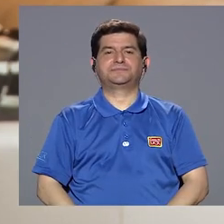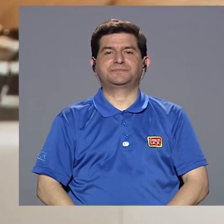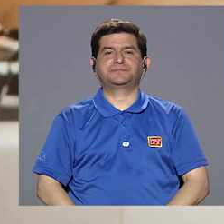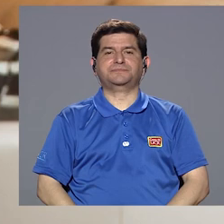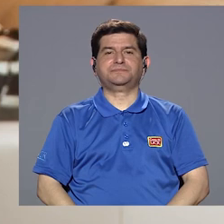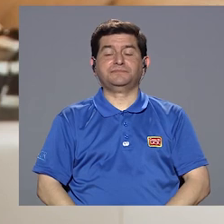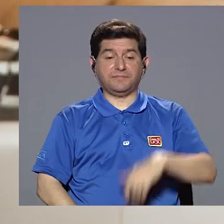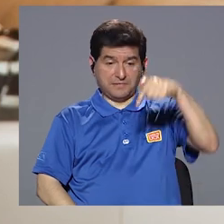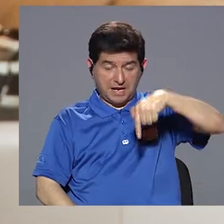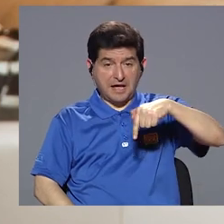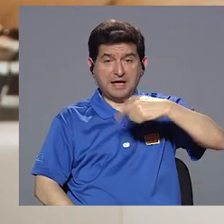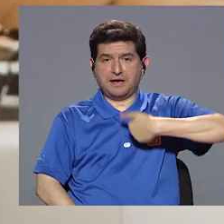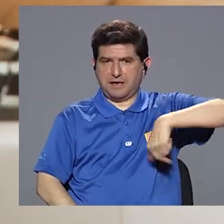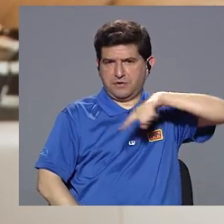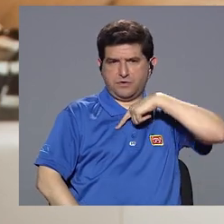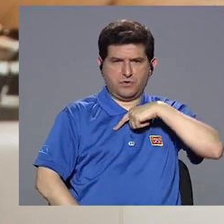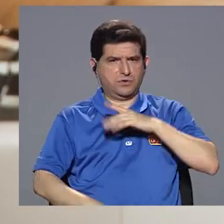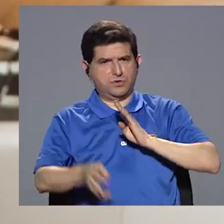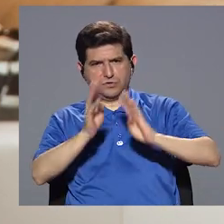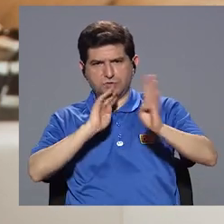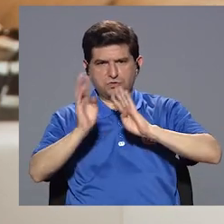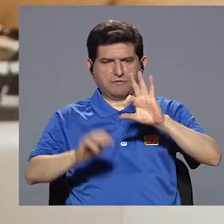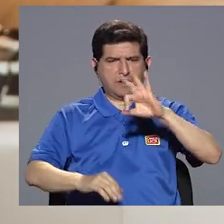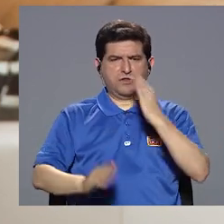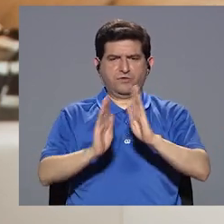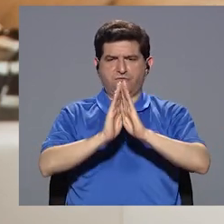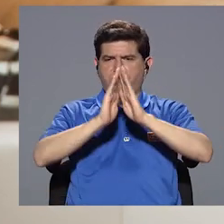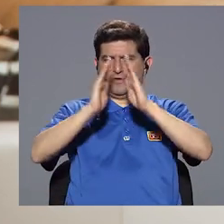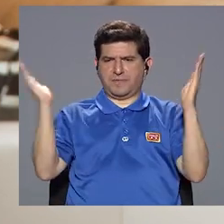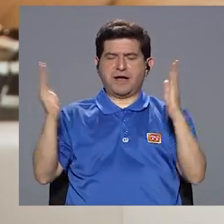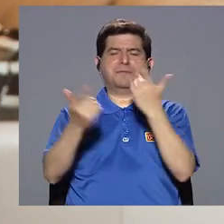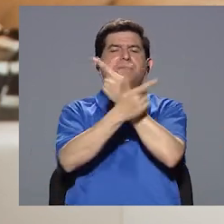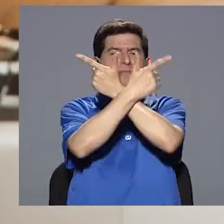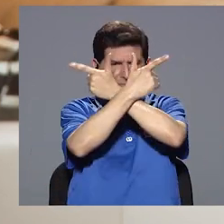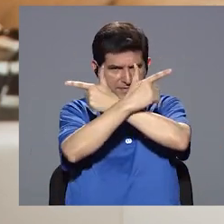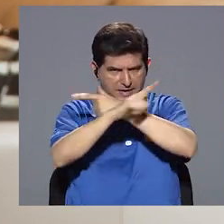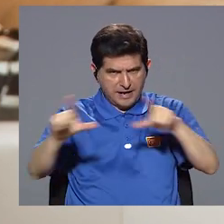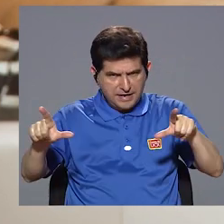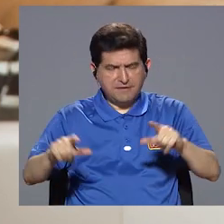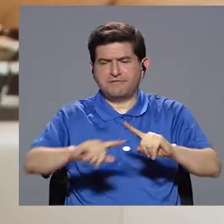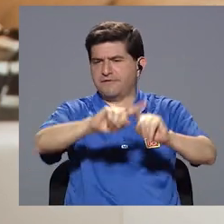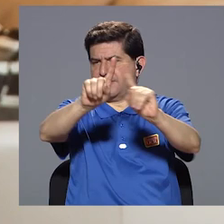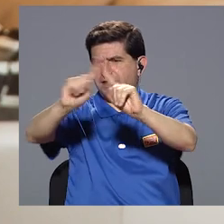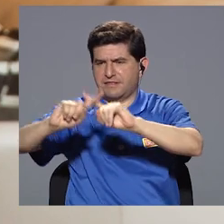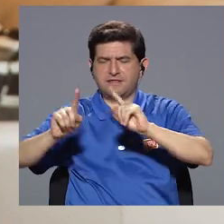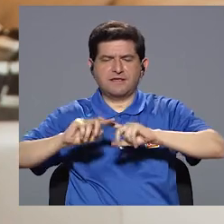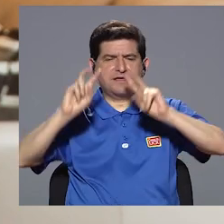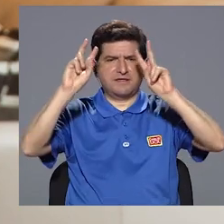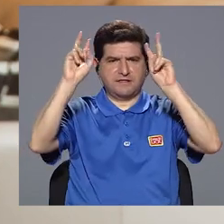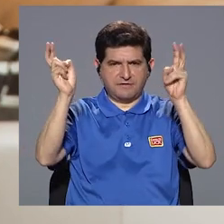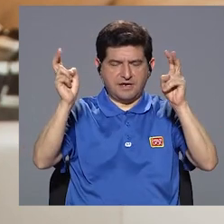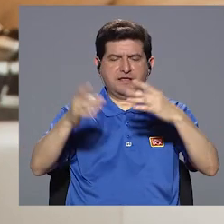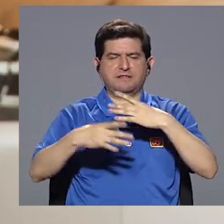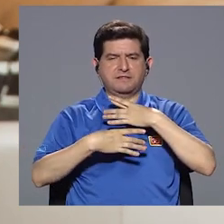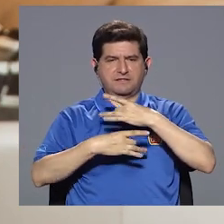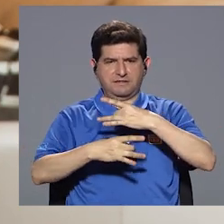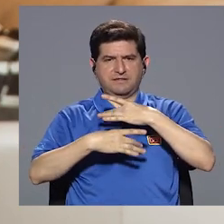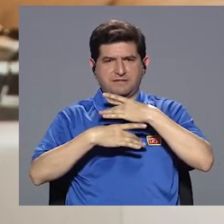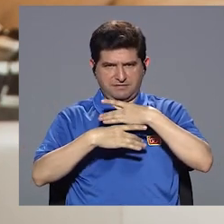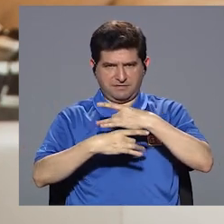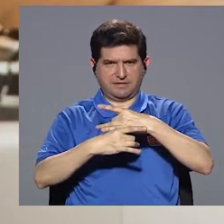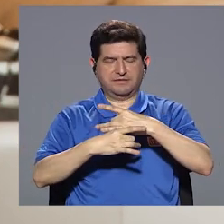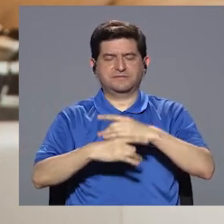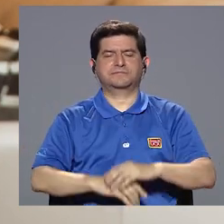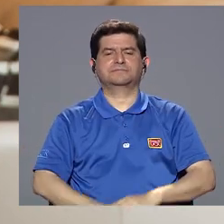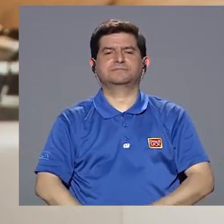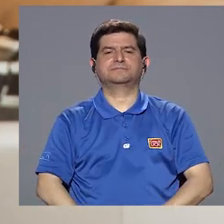en el cual conversamos de una manera amplia y muy libre sobre diferentes temas de